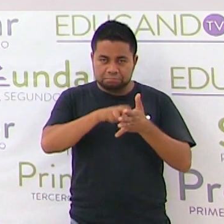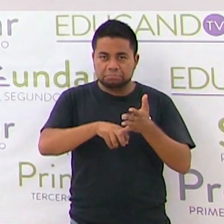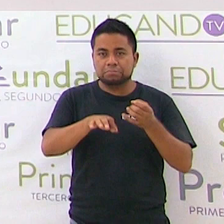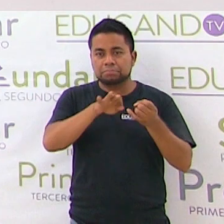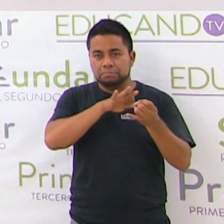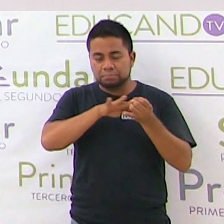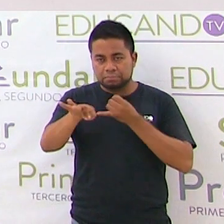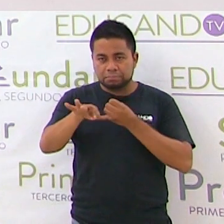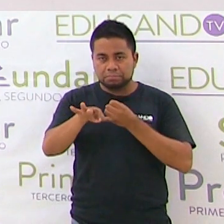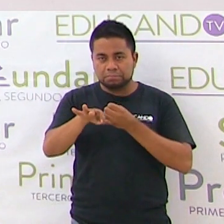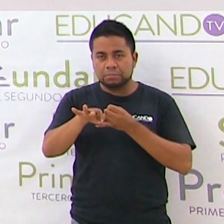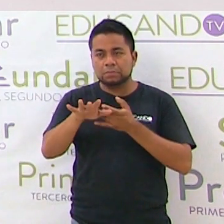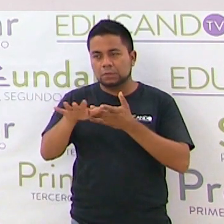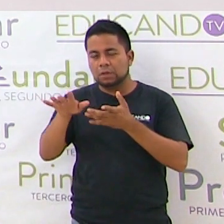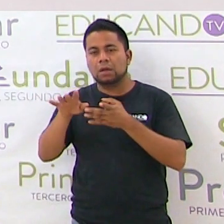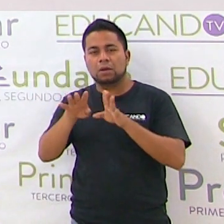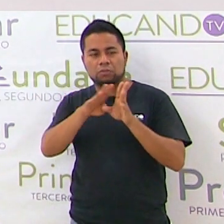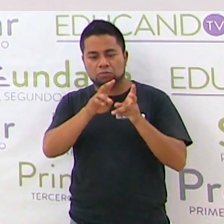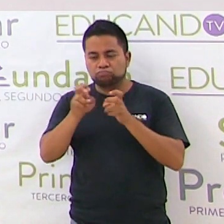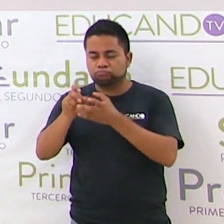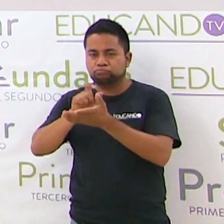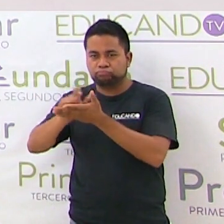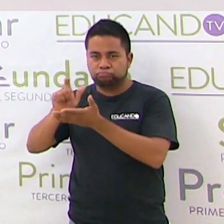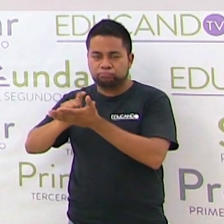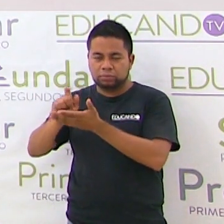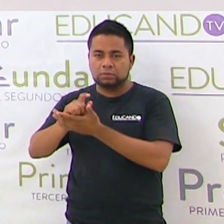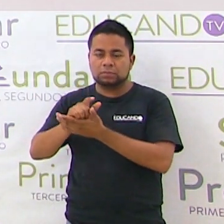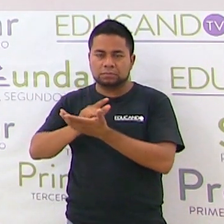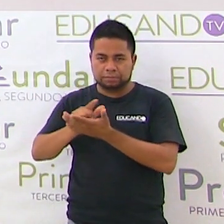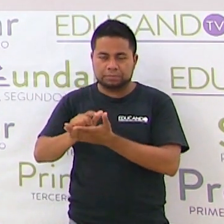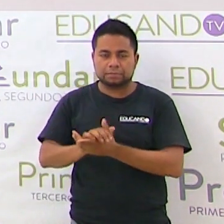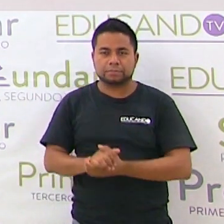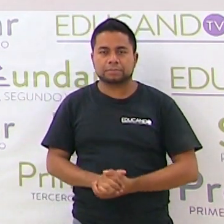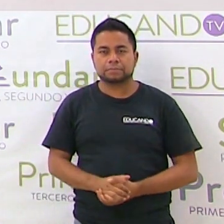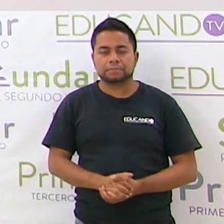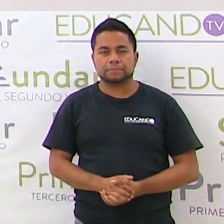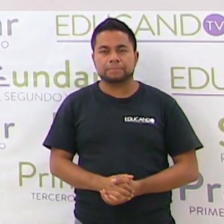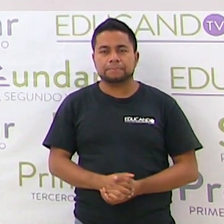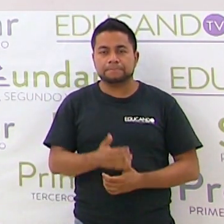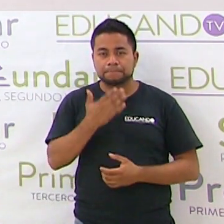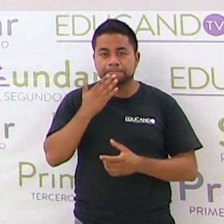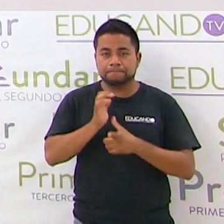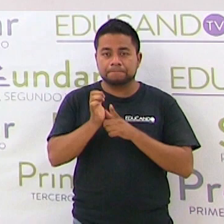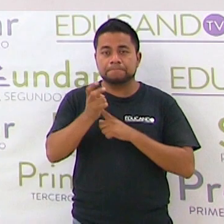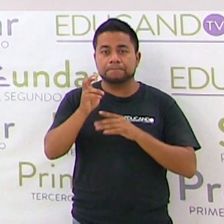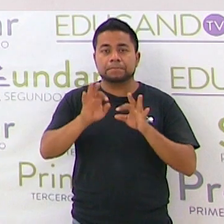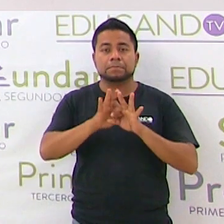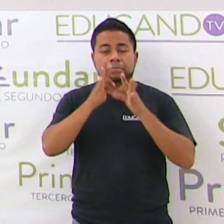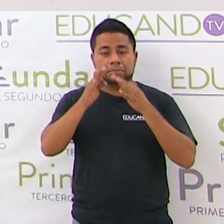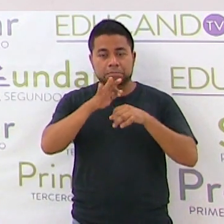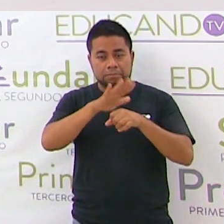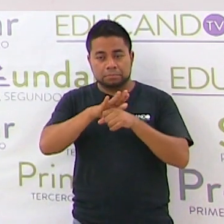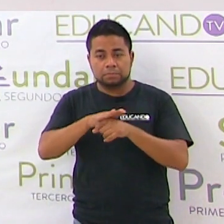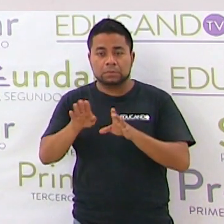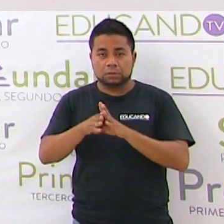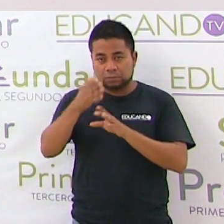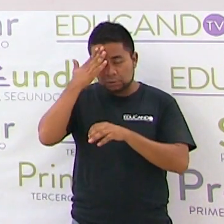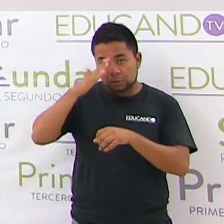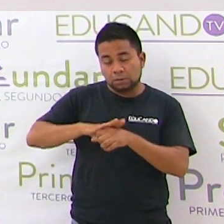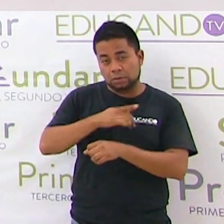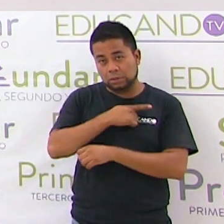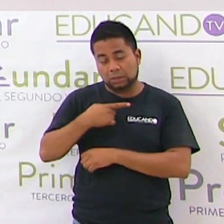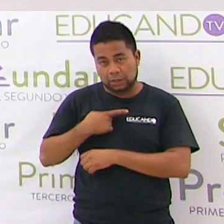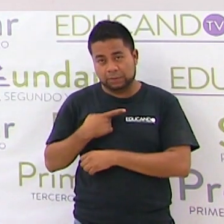finalmente corregimos, volvemos a leer, ¿verdad? Y volvemos a pasar en limpio. Bueno, entonces esa es la estrategia, niños, traten de